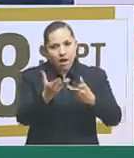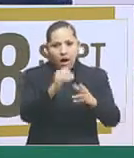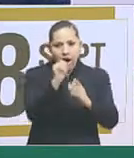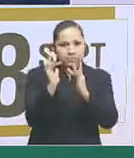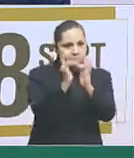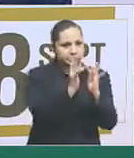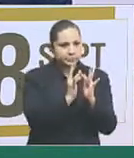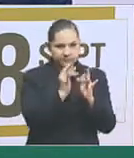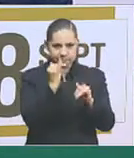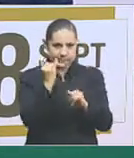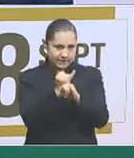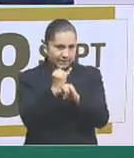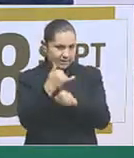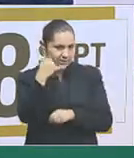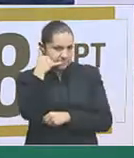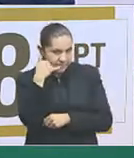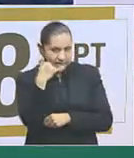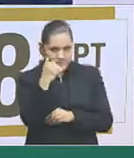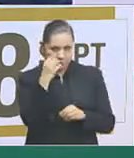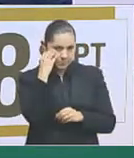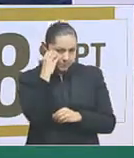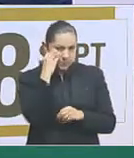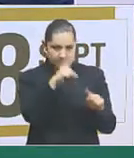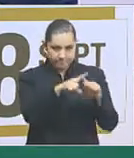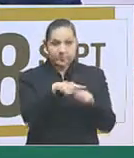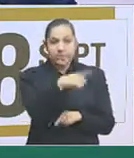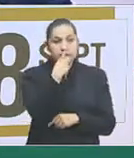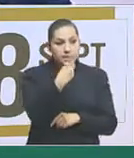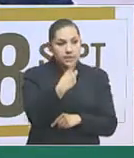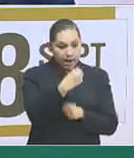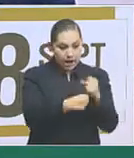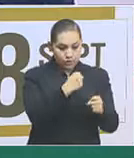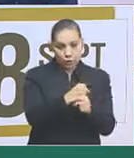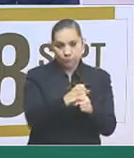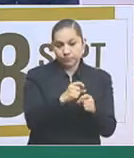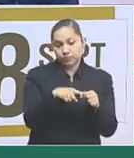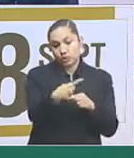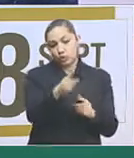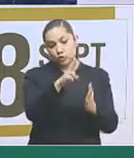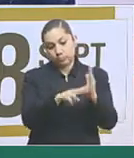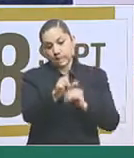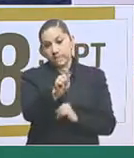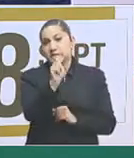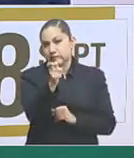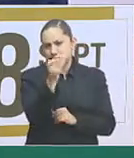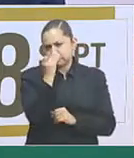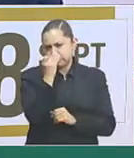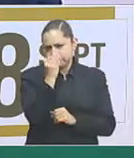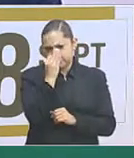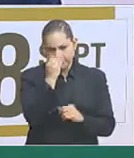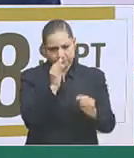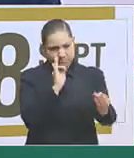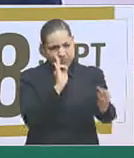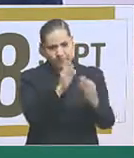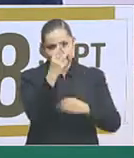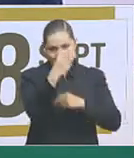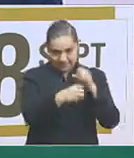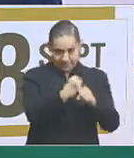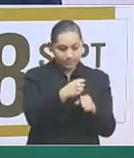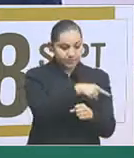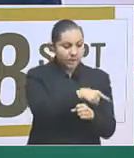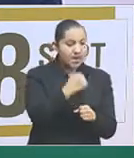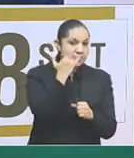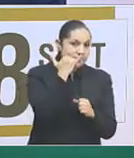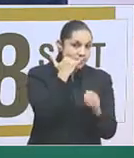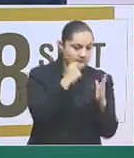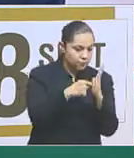2020 estamos aquí tres años los teléfonos inteligentes representarán ya